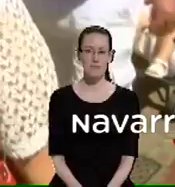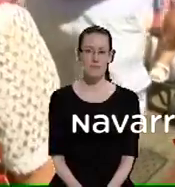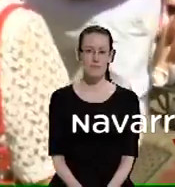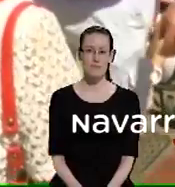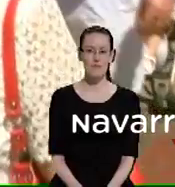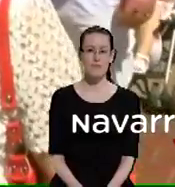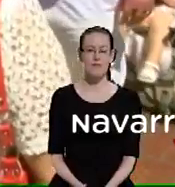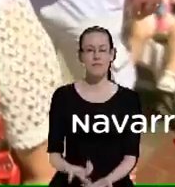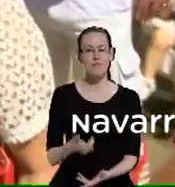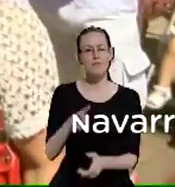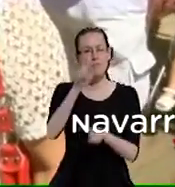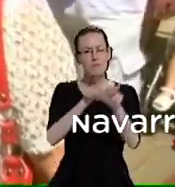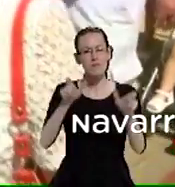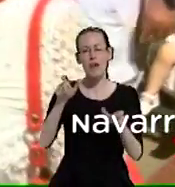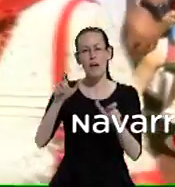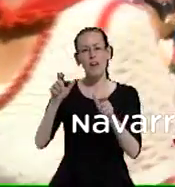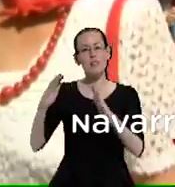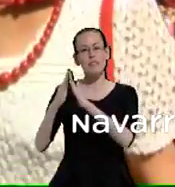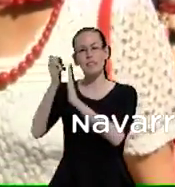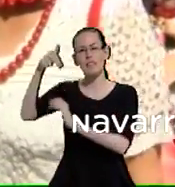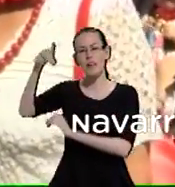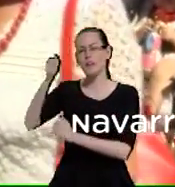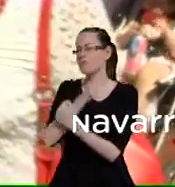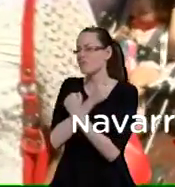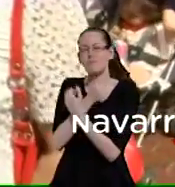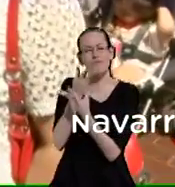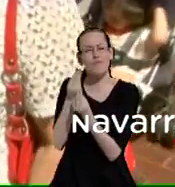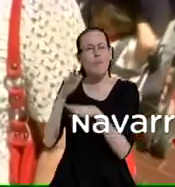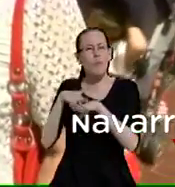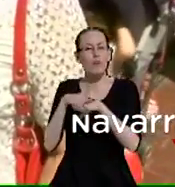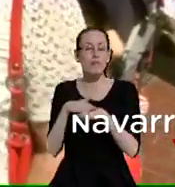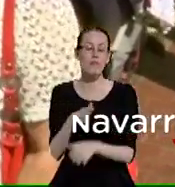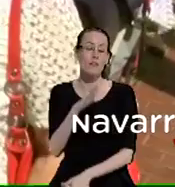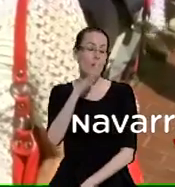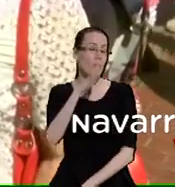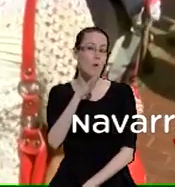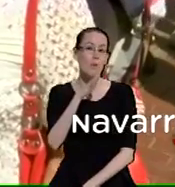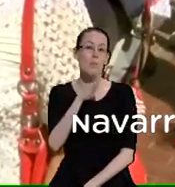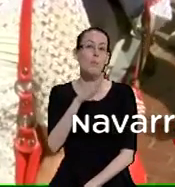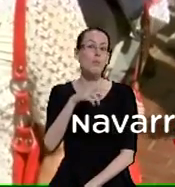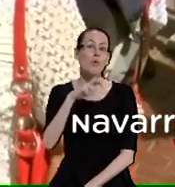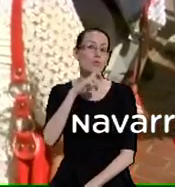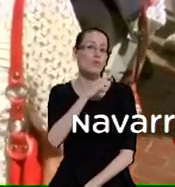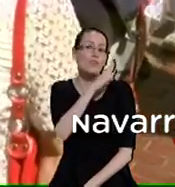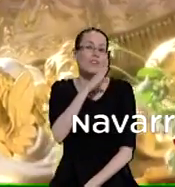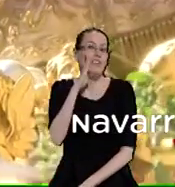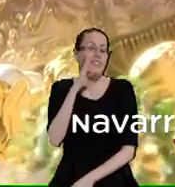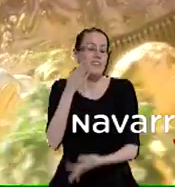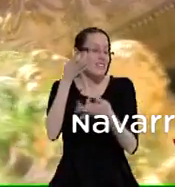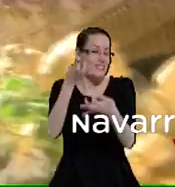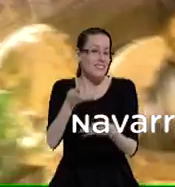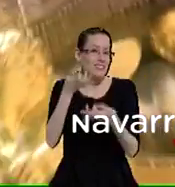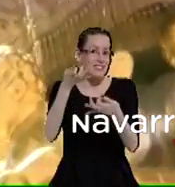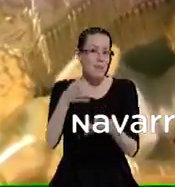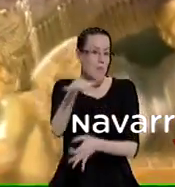quiere tanto la gente a Santa Ana? Oye, pues que es la patrona de Tudela, y como en todos los sitios hay una patrona que siempre anima a